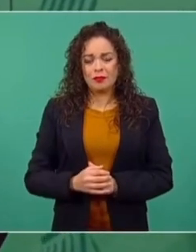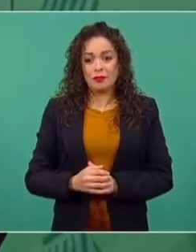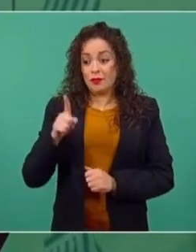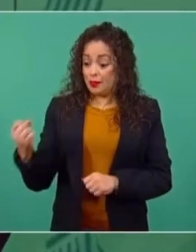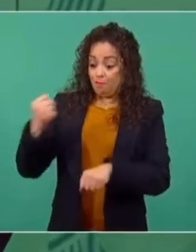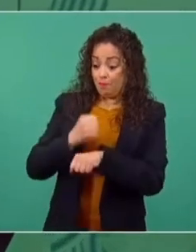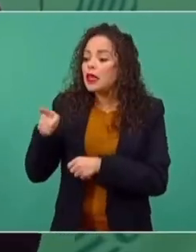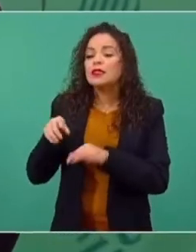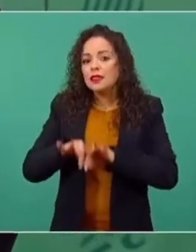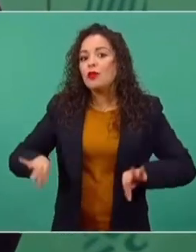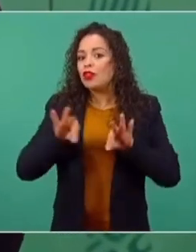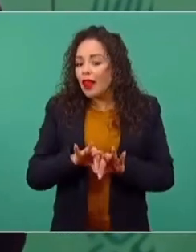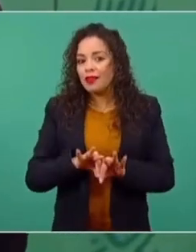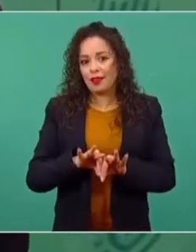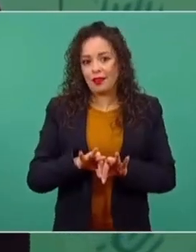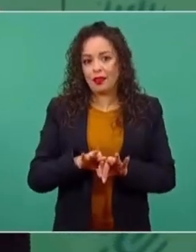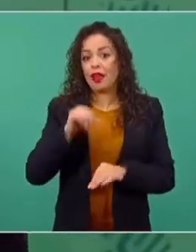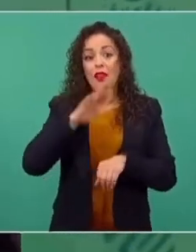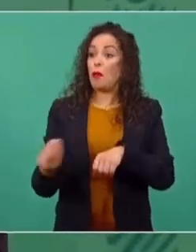encargo. Entonces,